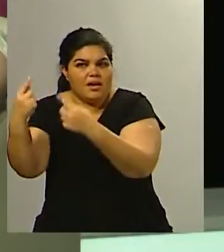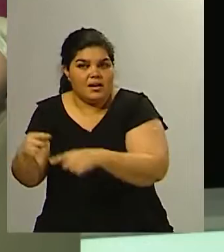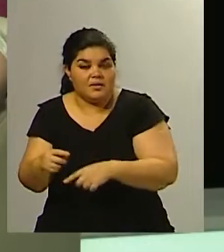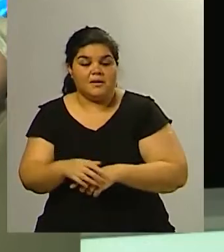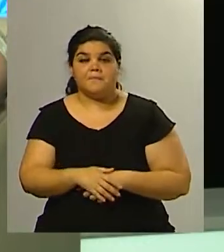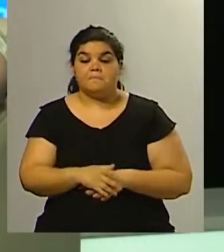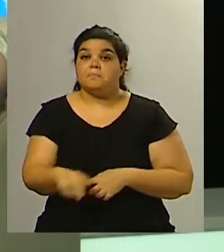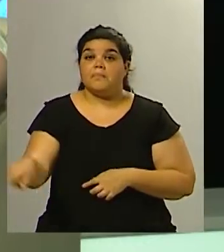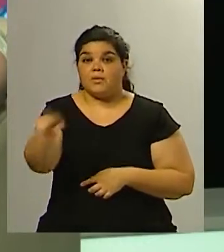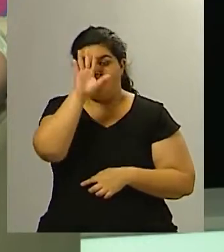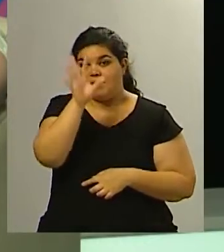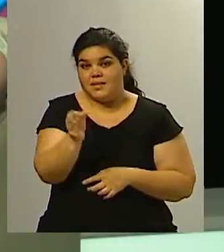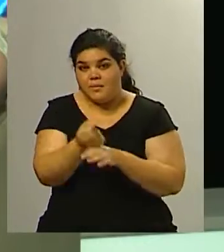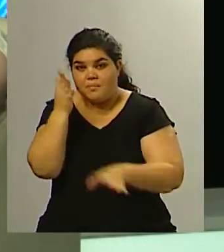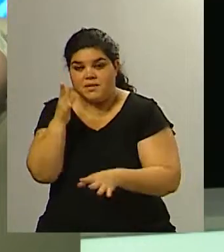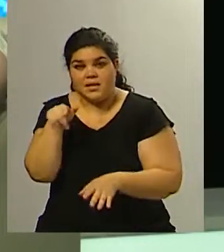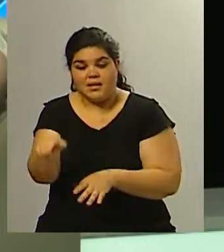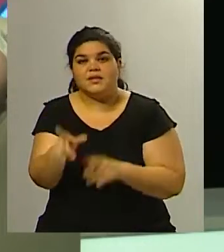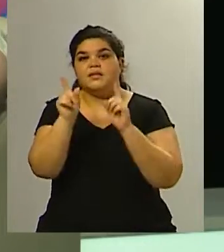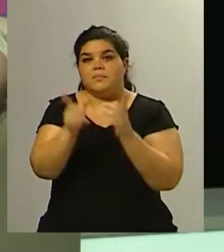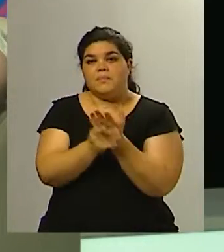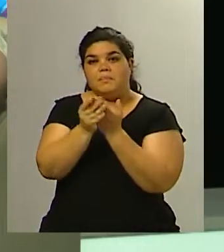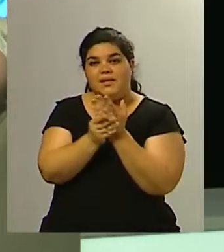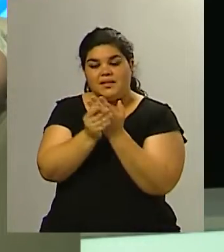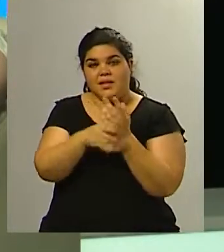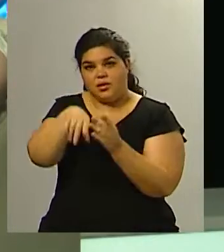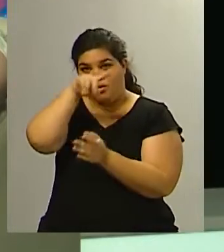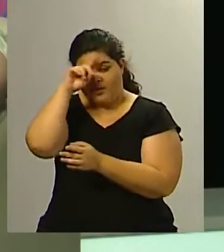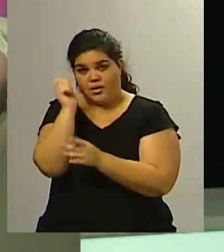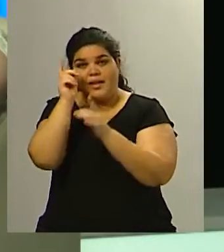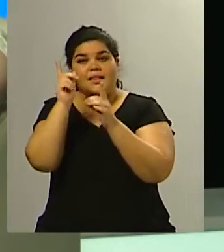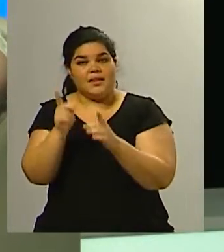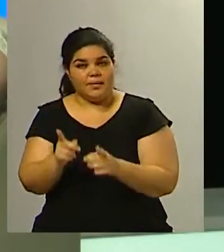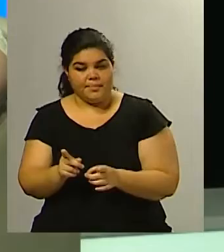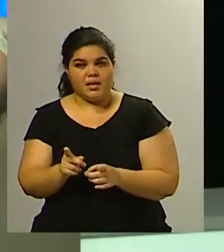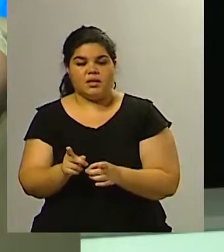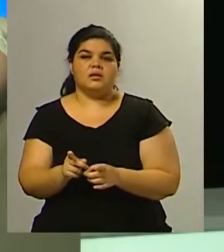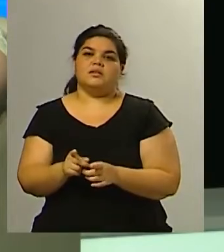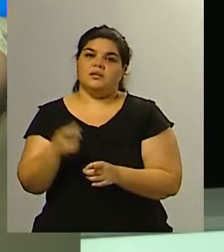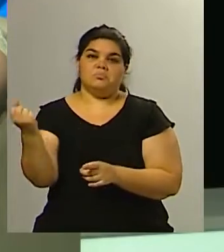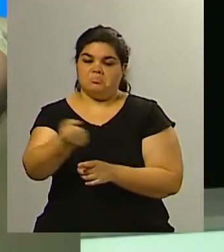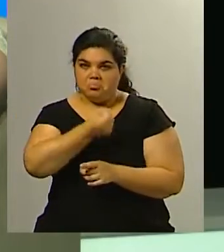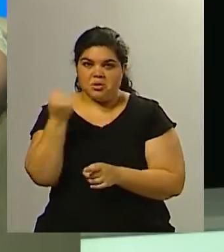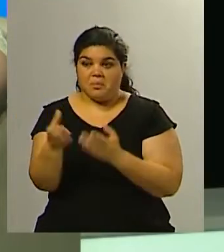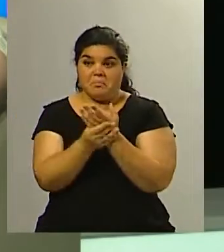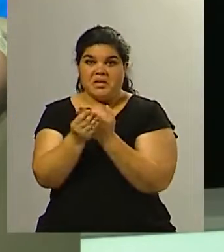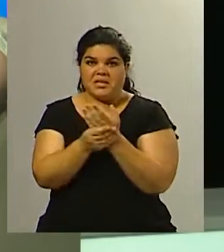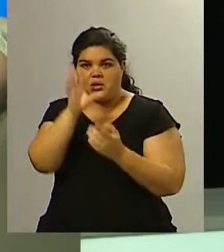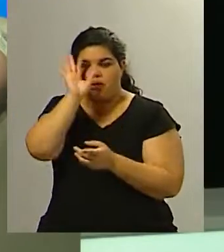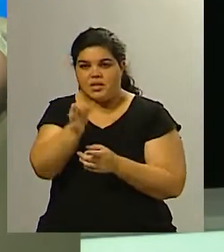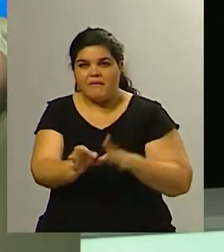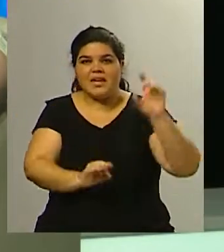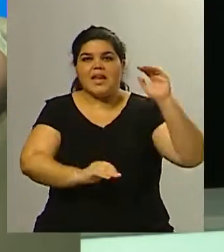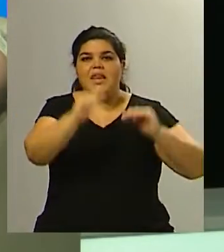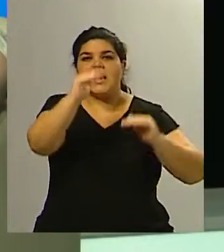son los especialistas en esto, y en el caso del Ministerio de la Nación, justamente propiamente esa cartera, de cómo está el nivel según